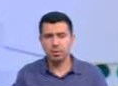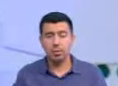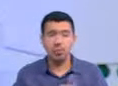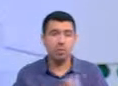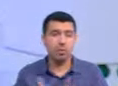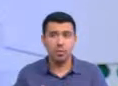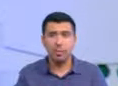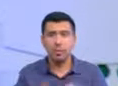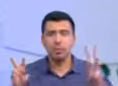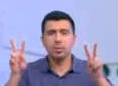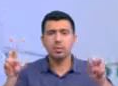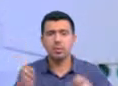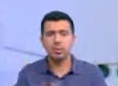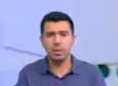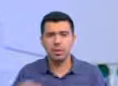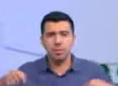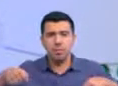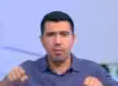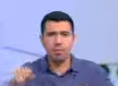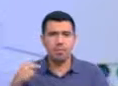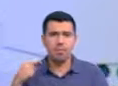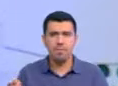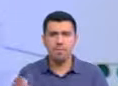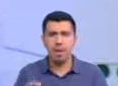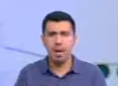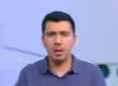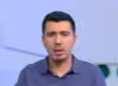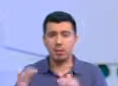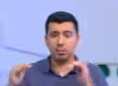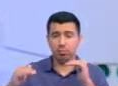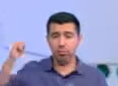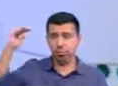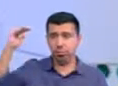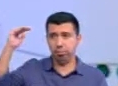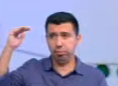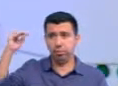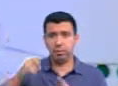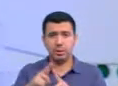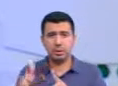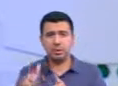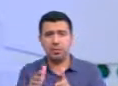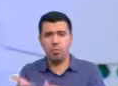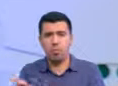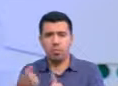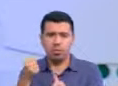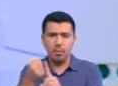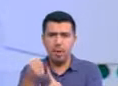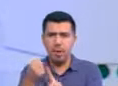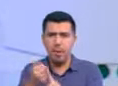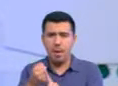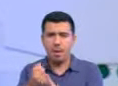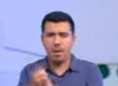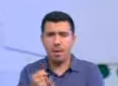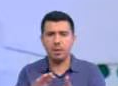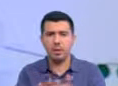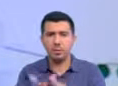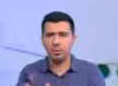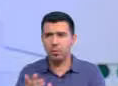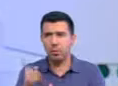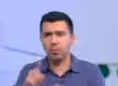especialmente en temas de motociclistas, que ellos ocupan el primer puesto de lesionados y muertos en estos eventos.